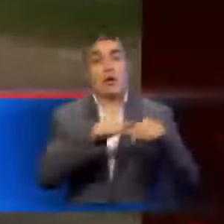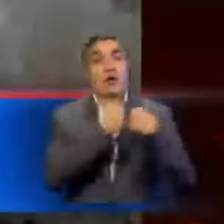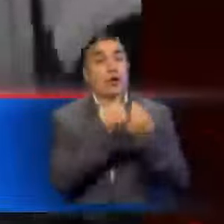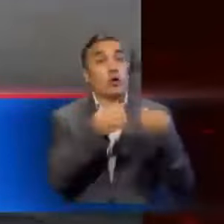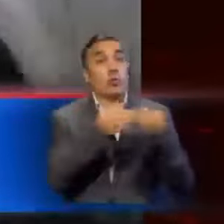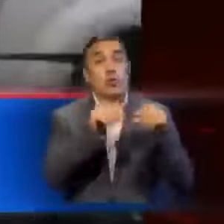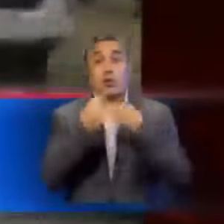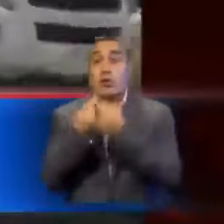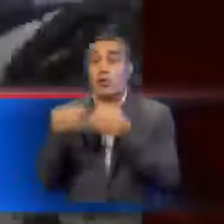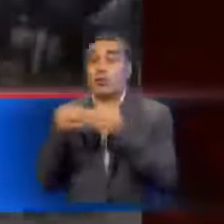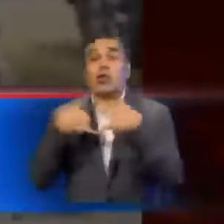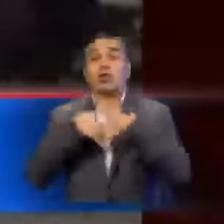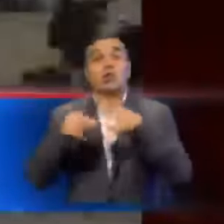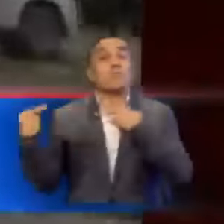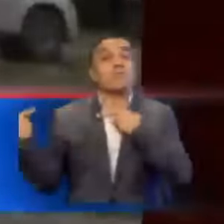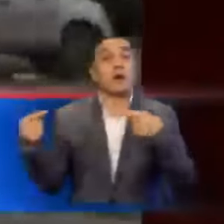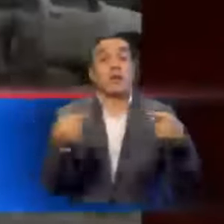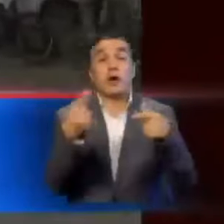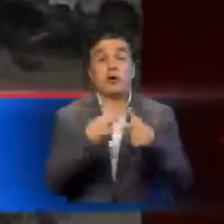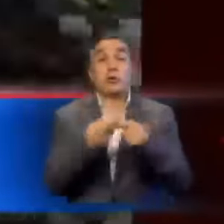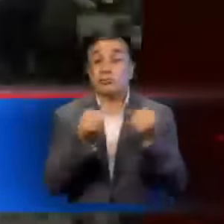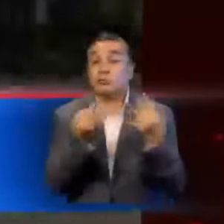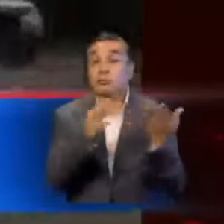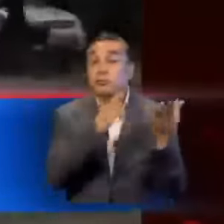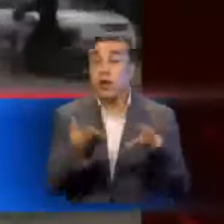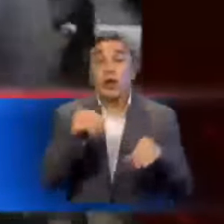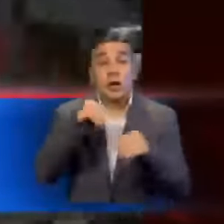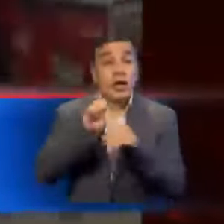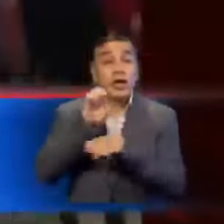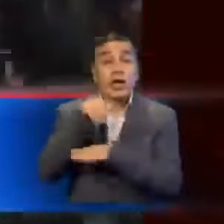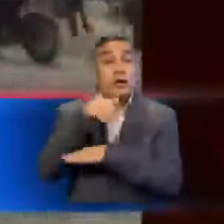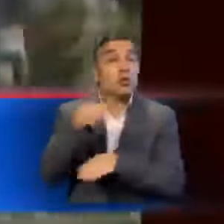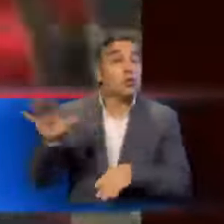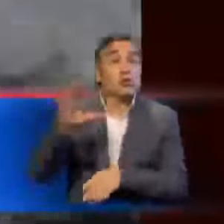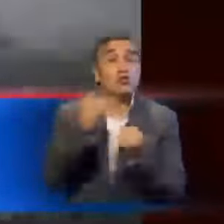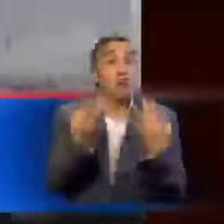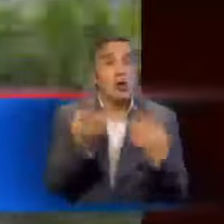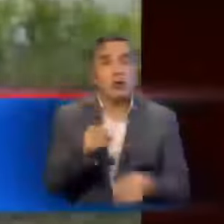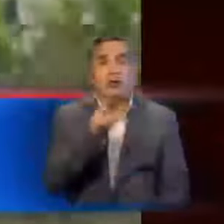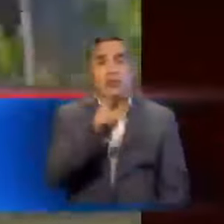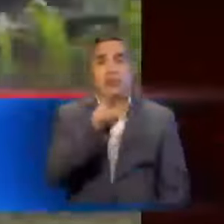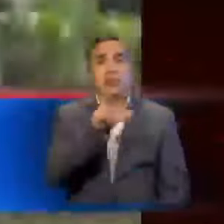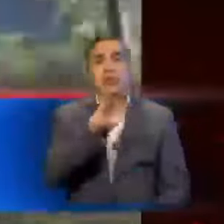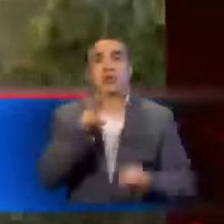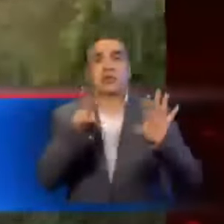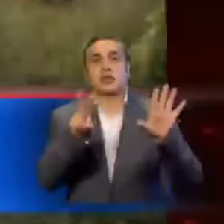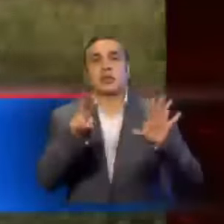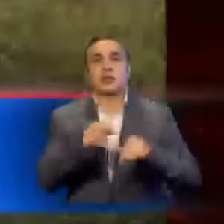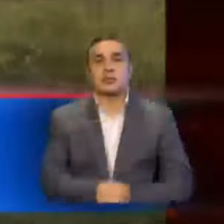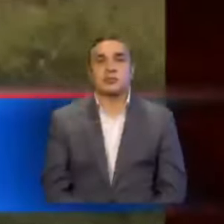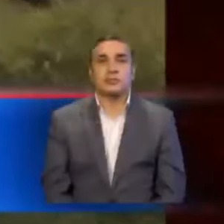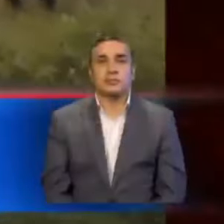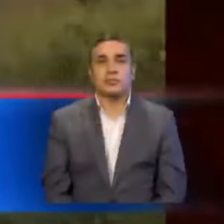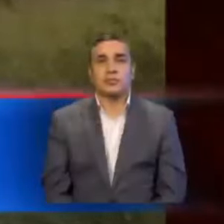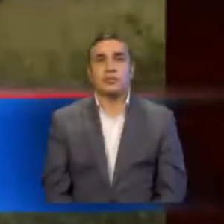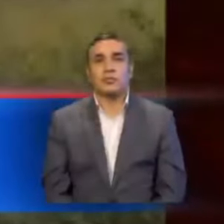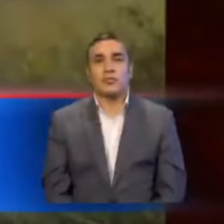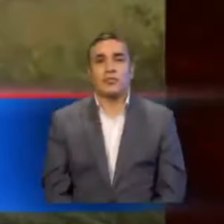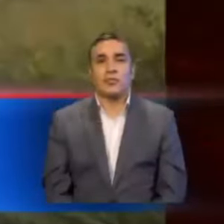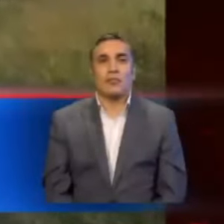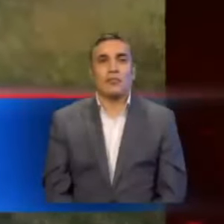no ha tenido precedentes. Con esto, la cifra de muertes violentas en el país se incrementó a 237. Vanessa Filella,